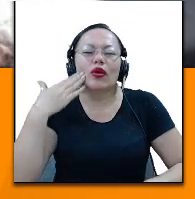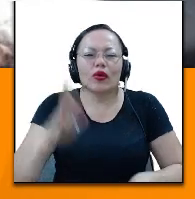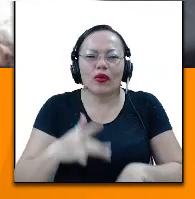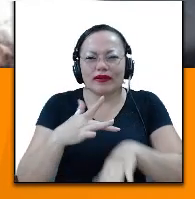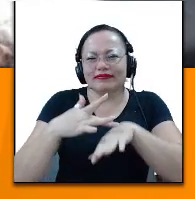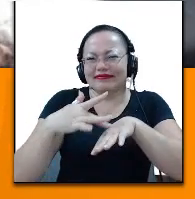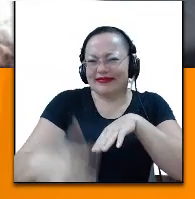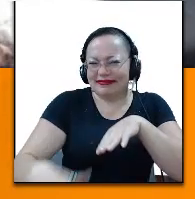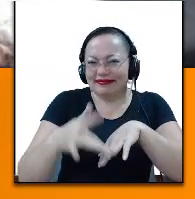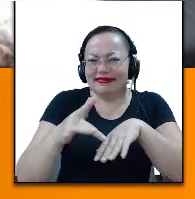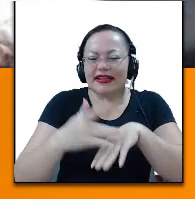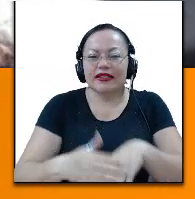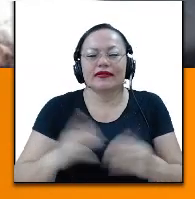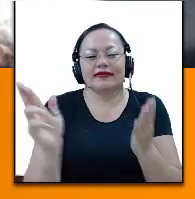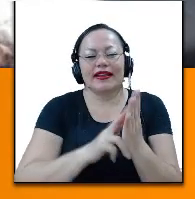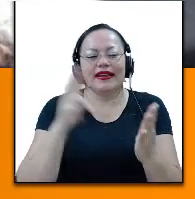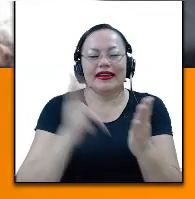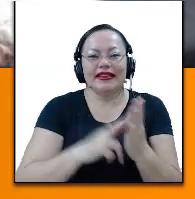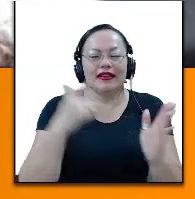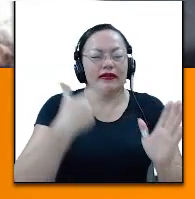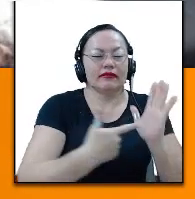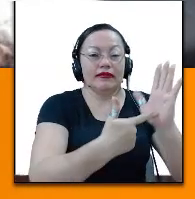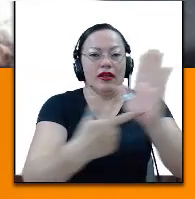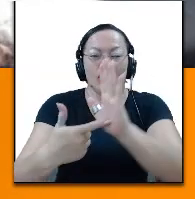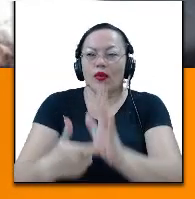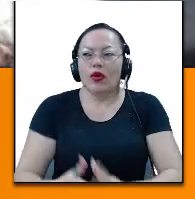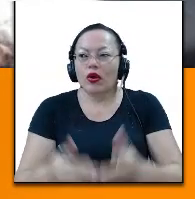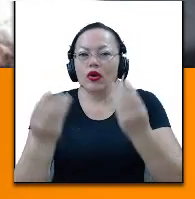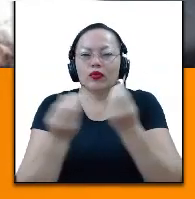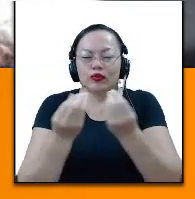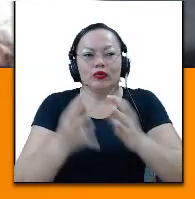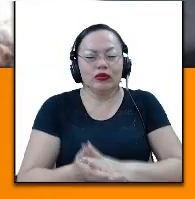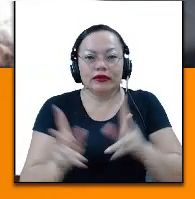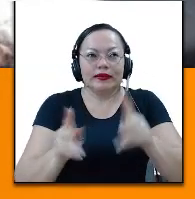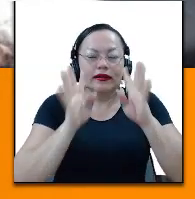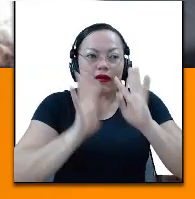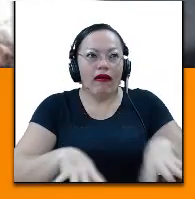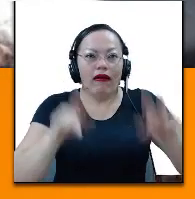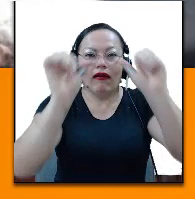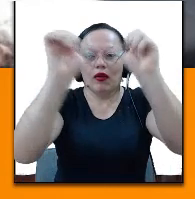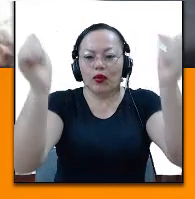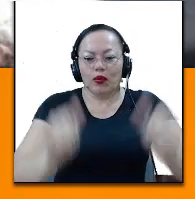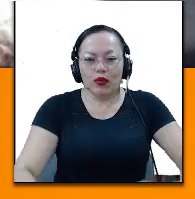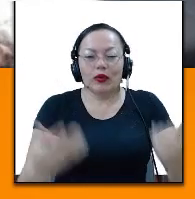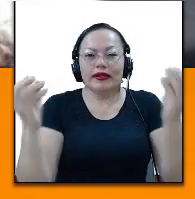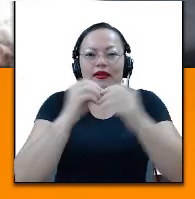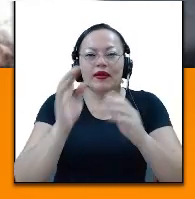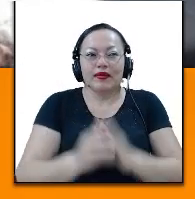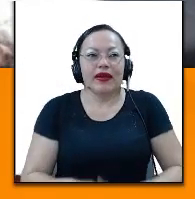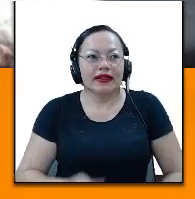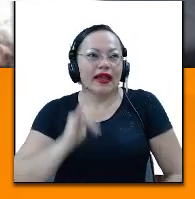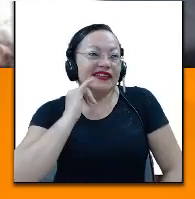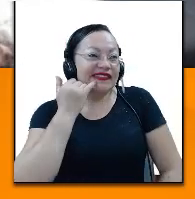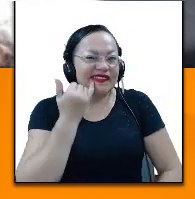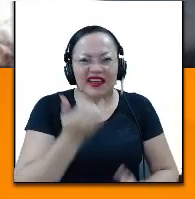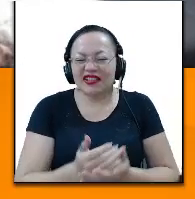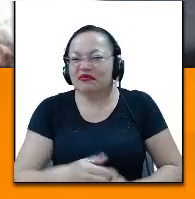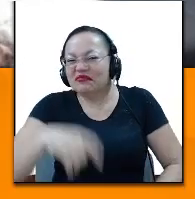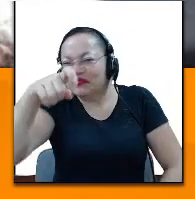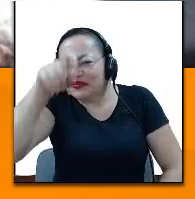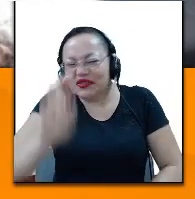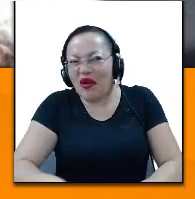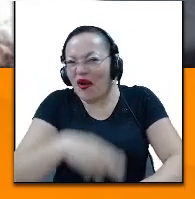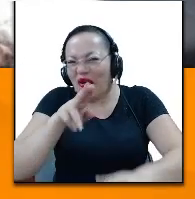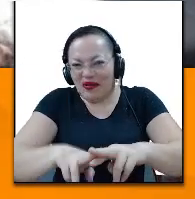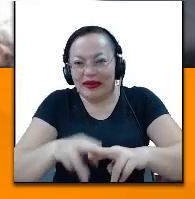revista Soho y pues nada, goza de un excelente cuerpo, entonces nada que hacer y nada que envidiarle. Hoy también